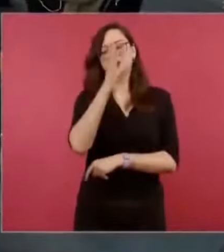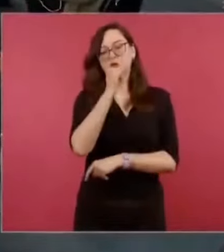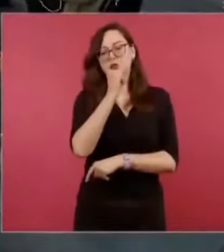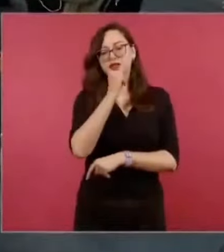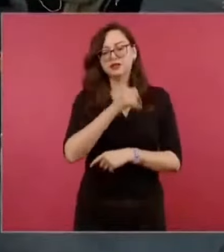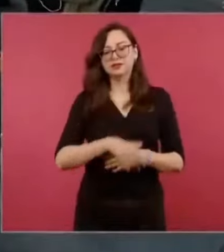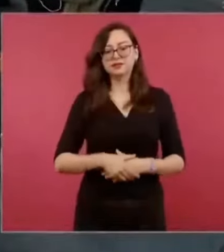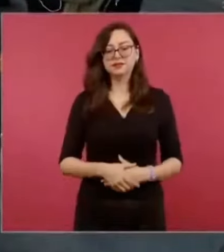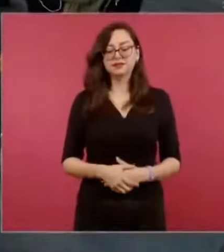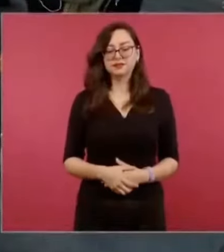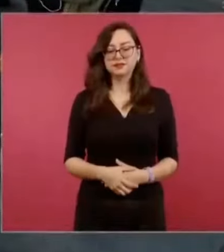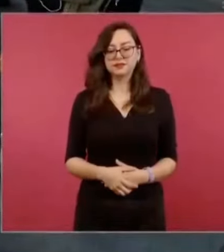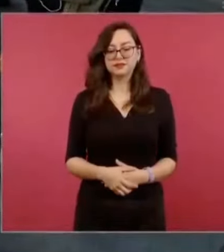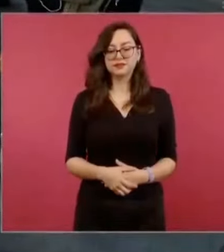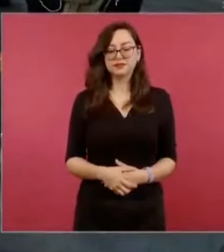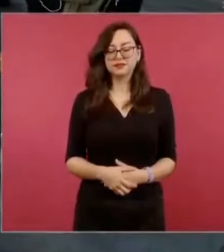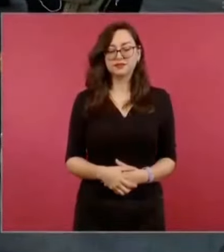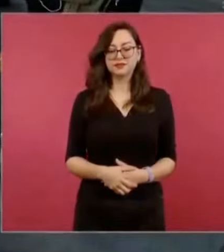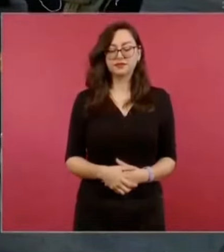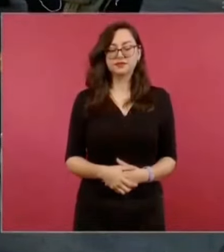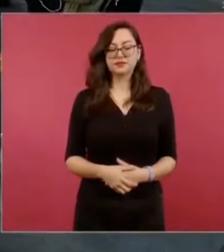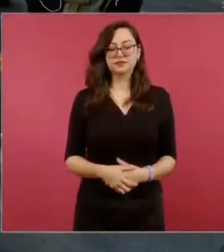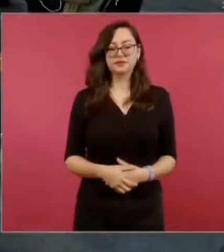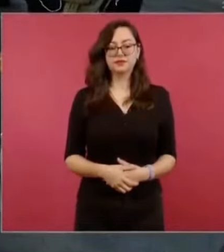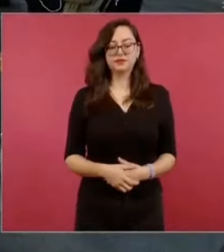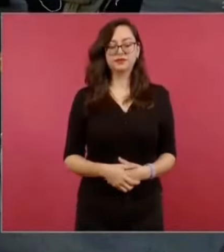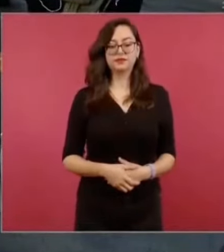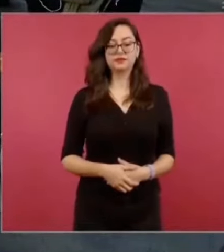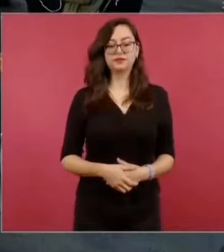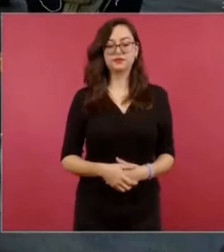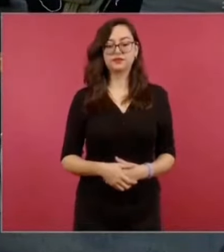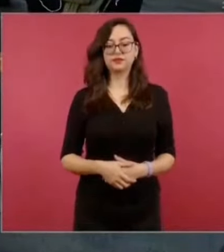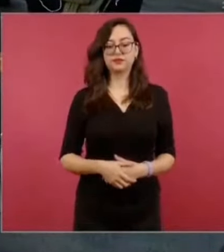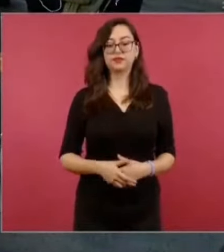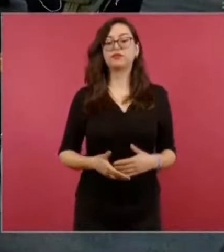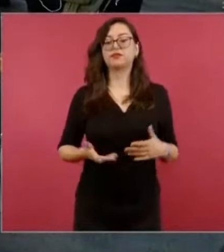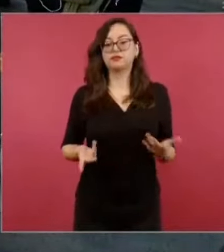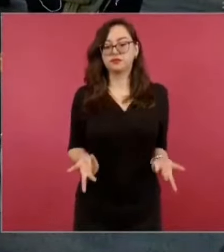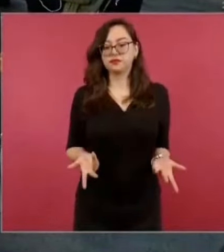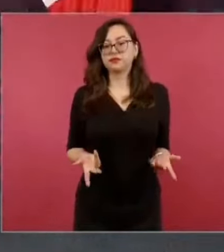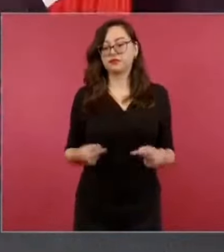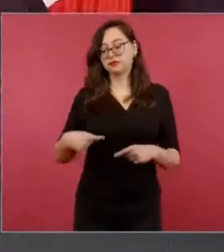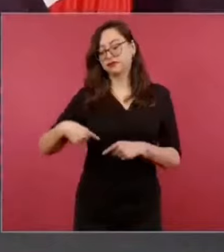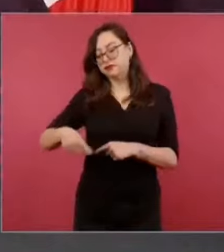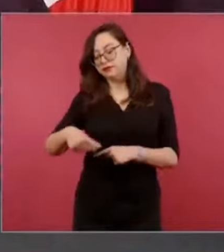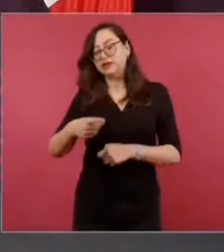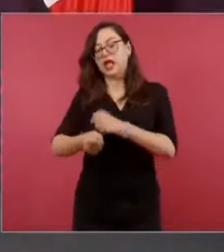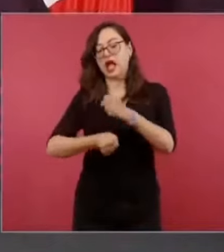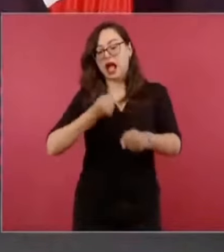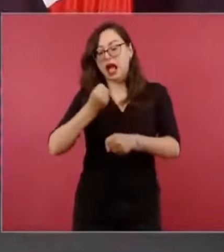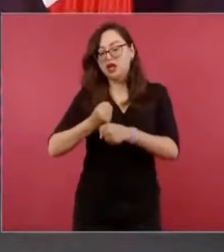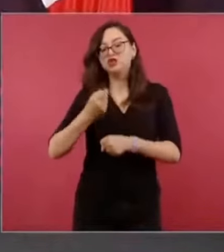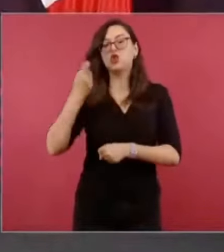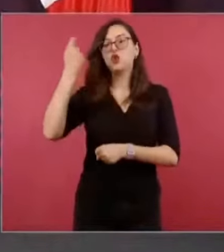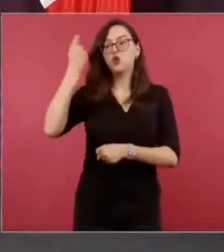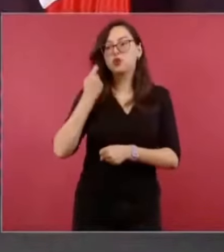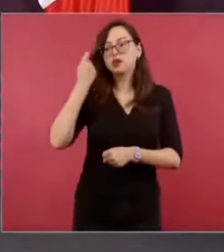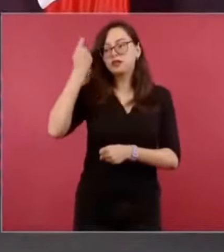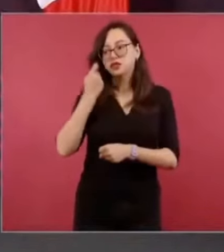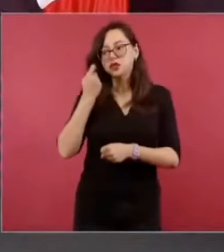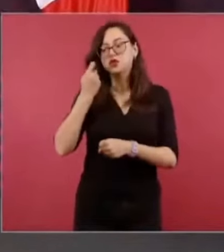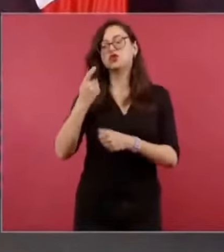primeros trabajadores que va a ser de acuerdo a los que se vayan este jubilando con la